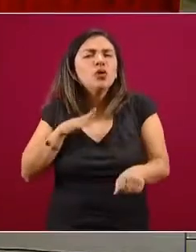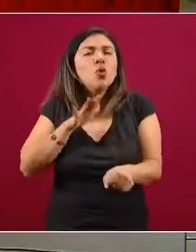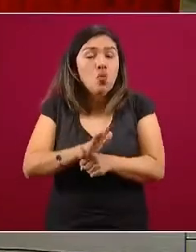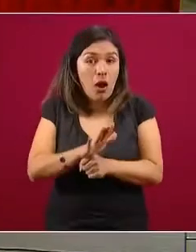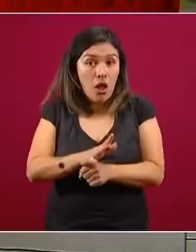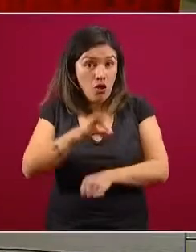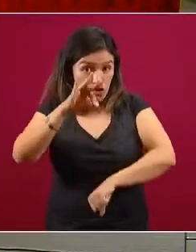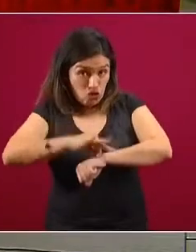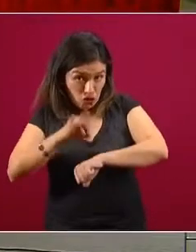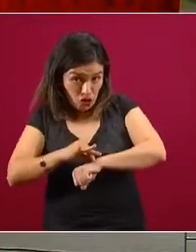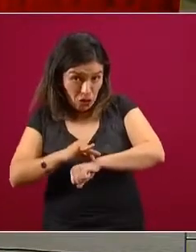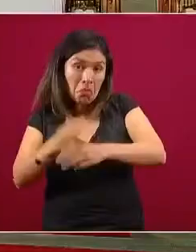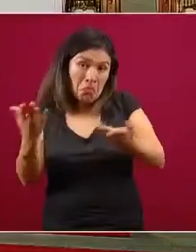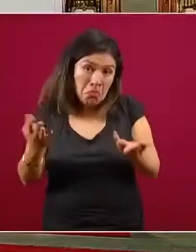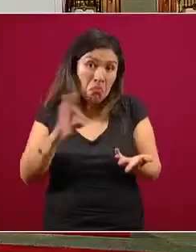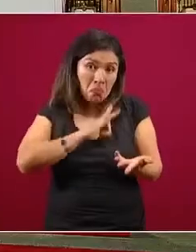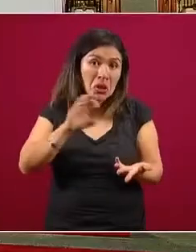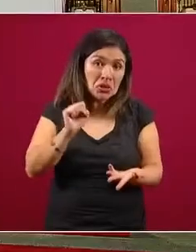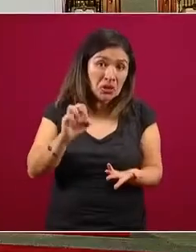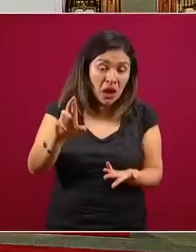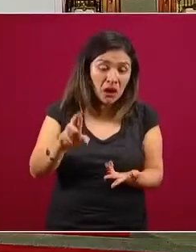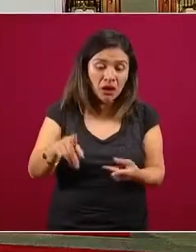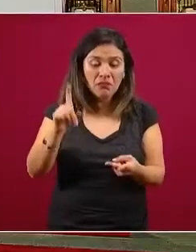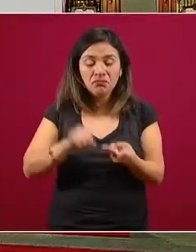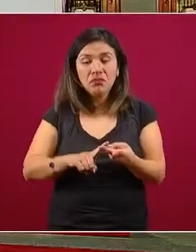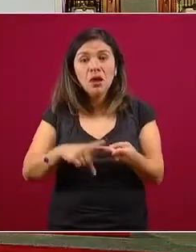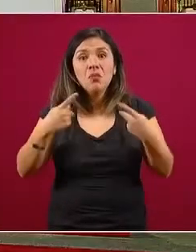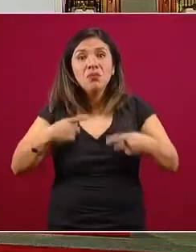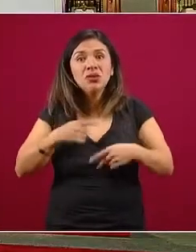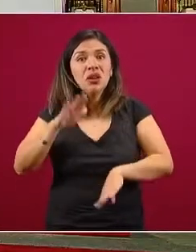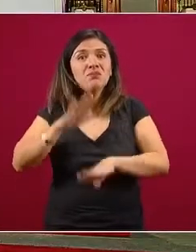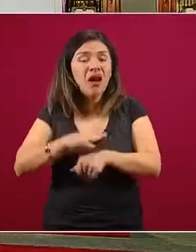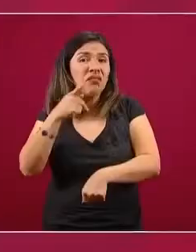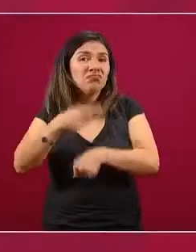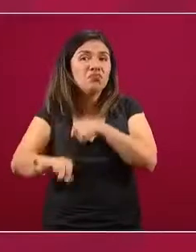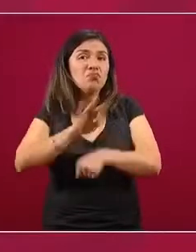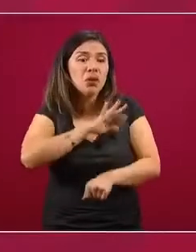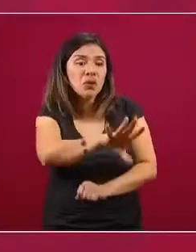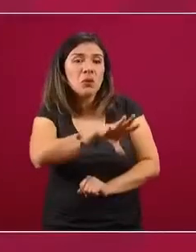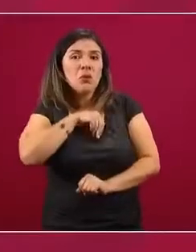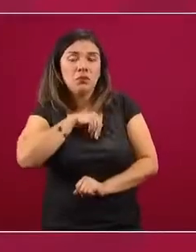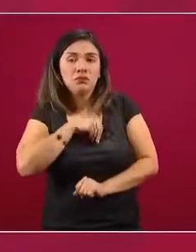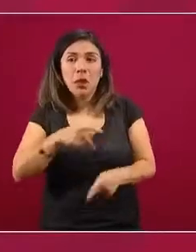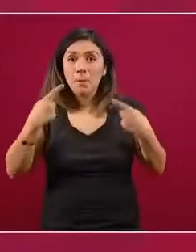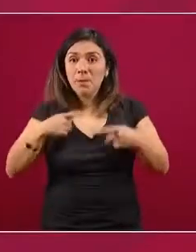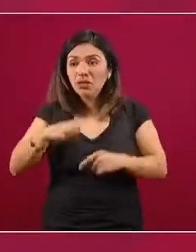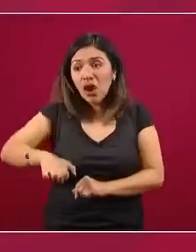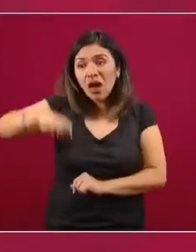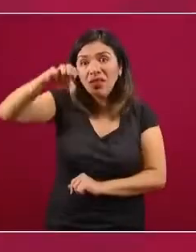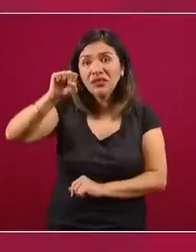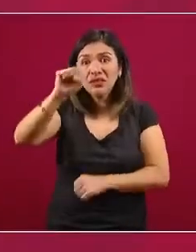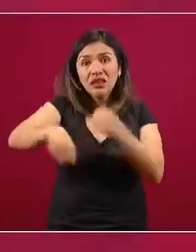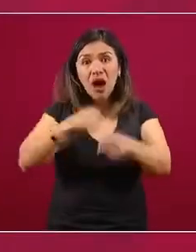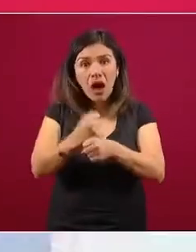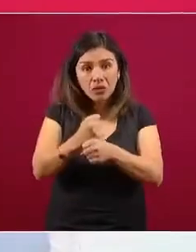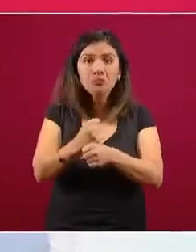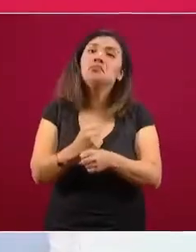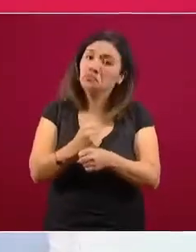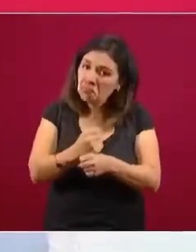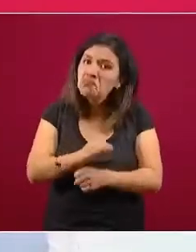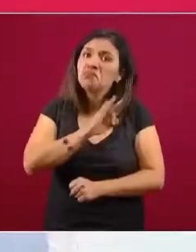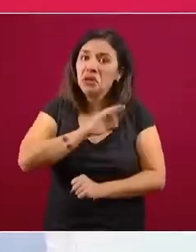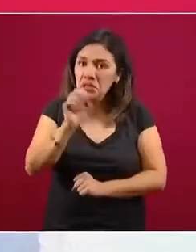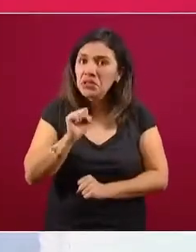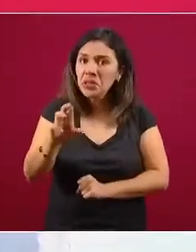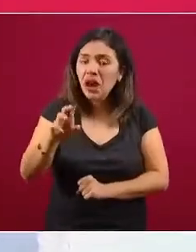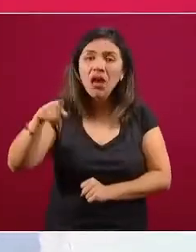salud? Muy probablemente, personal de alto riesgo de exposición. ¿Se va a vacunar a personas mayores de 60 años? Muy